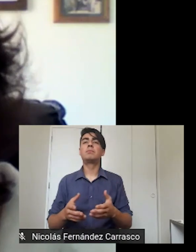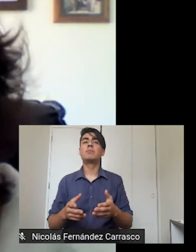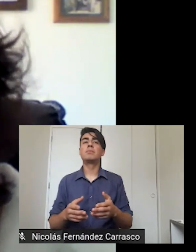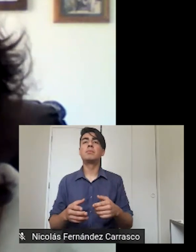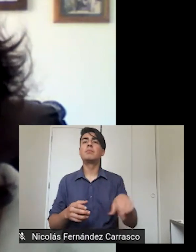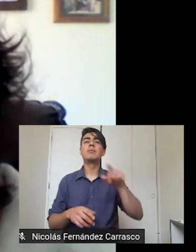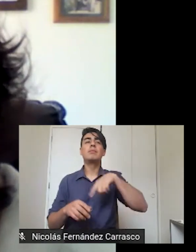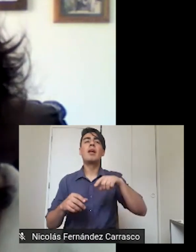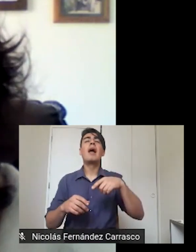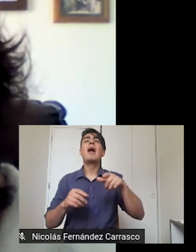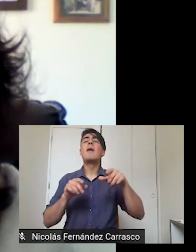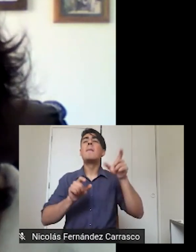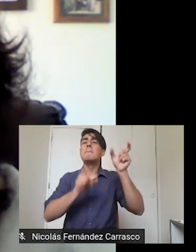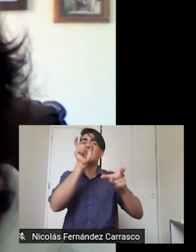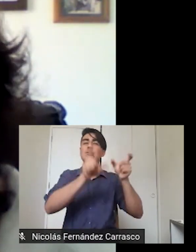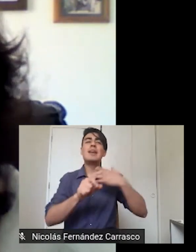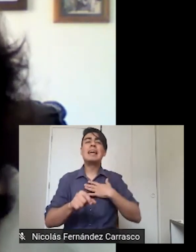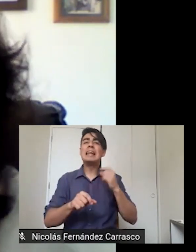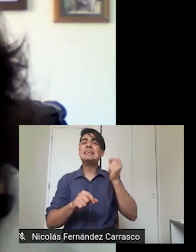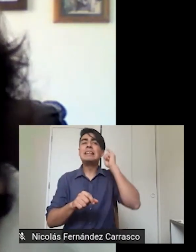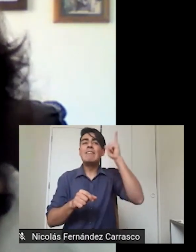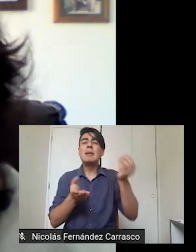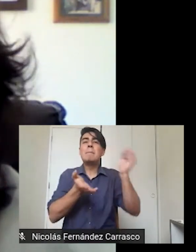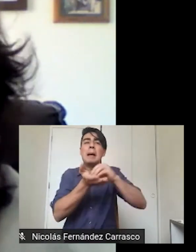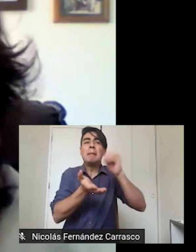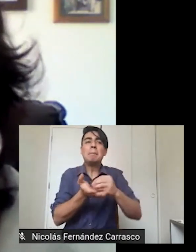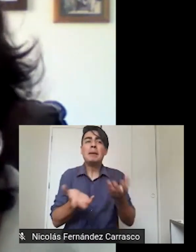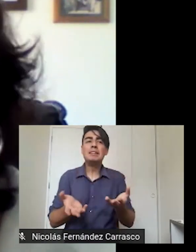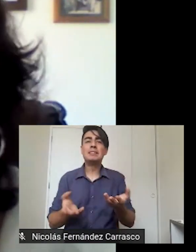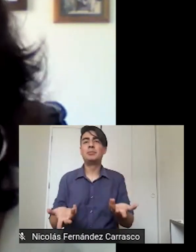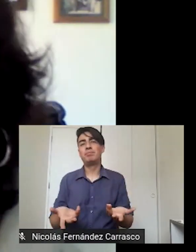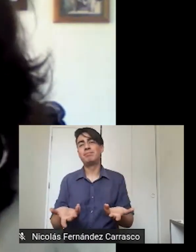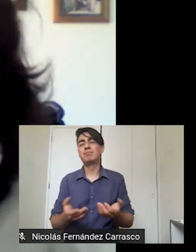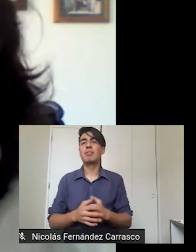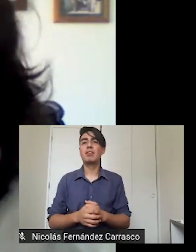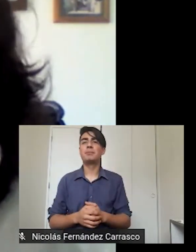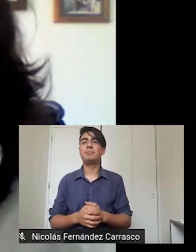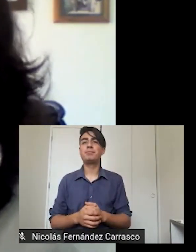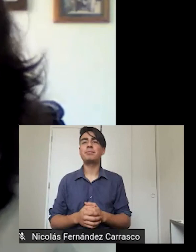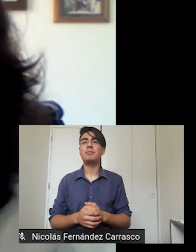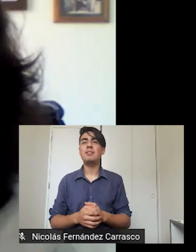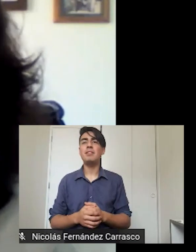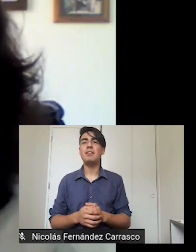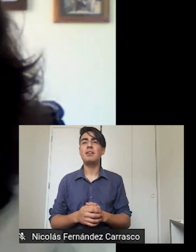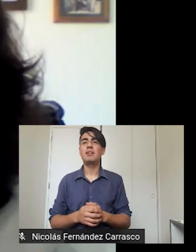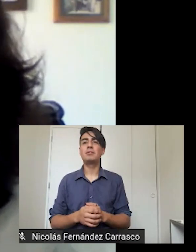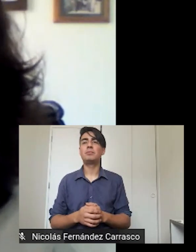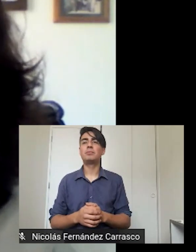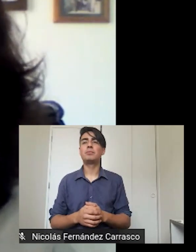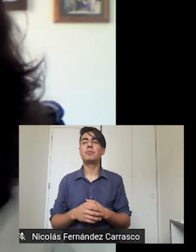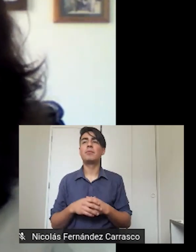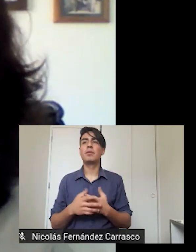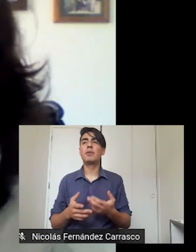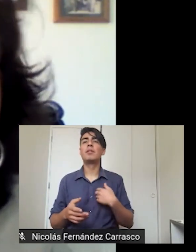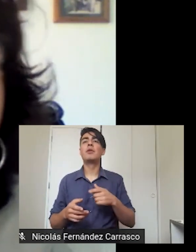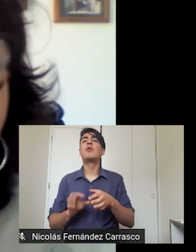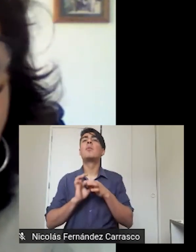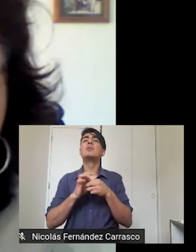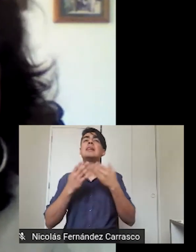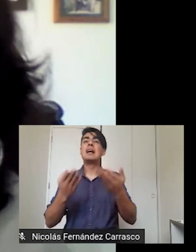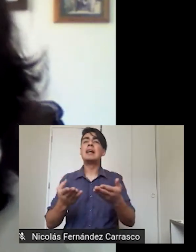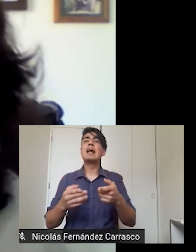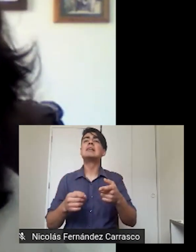yo, muchas gracias por las conferencias, por el material entregado. Estos son como los apoyos, ¿no es cierto?,